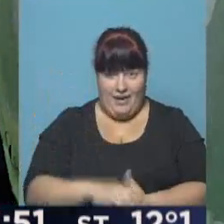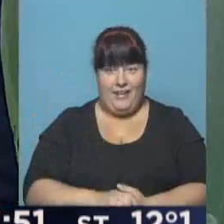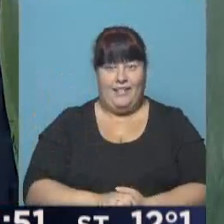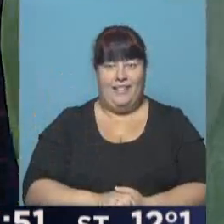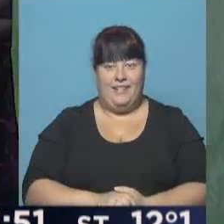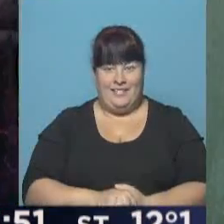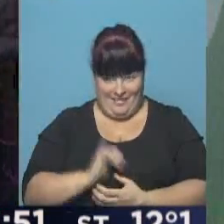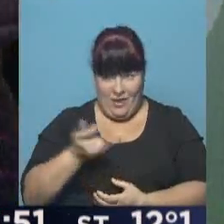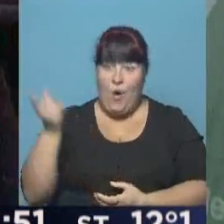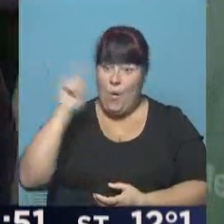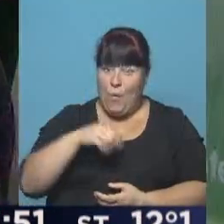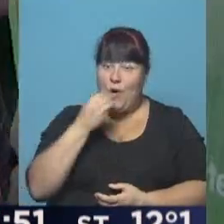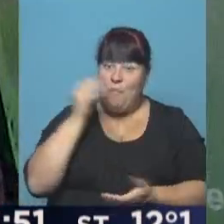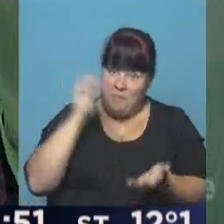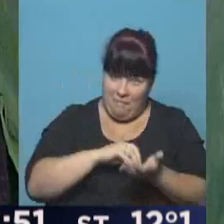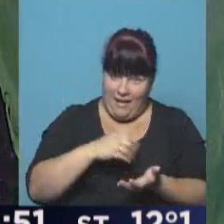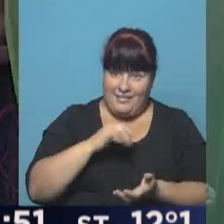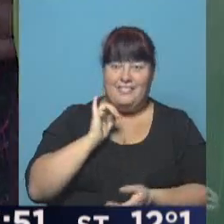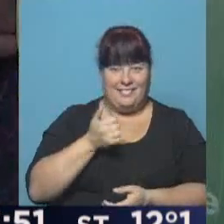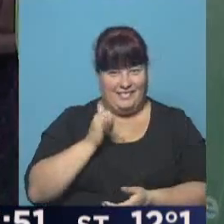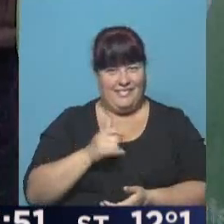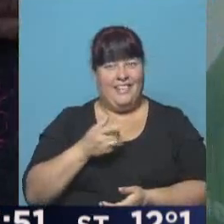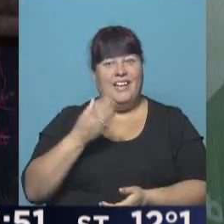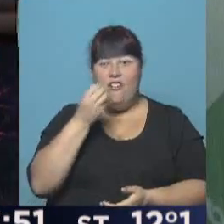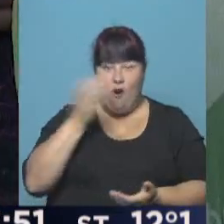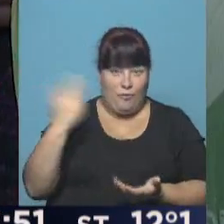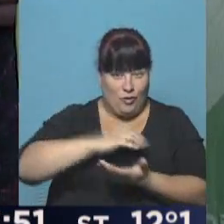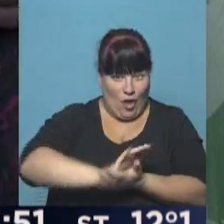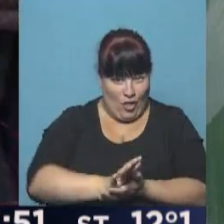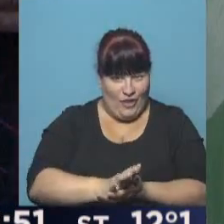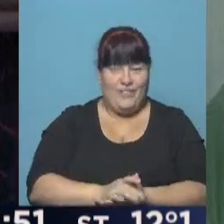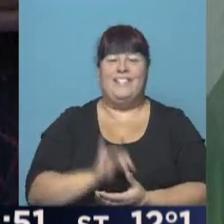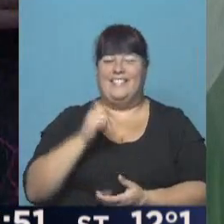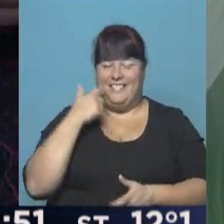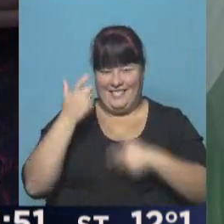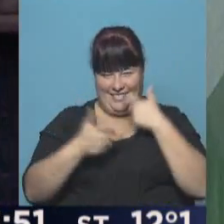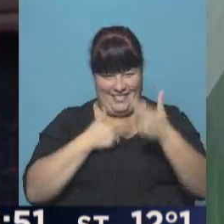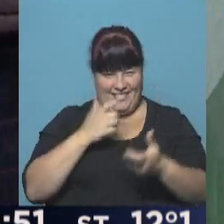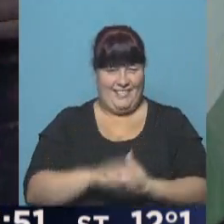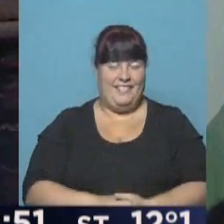¿Vas a volver para comer más? ¿Te los vas a comer todos?